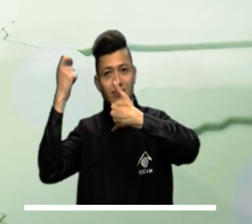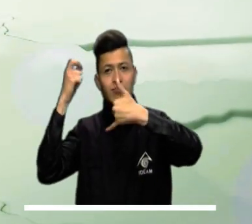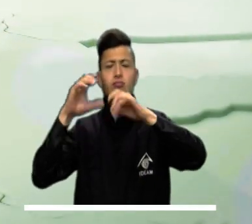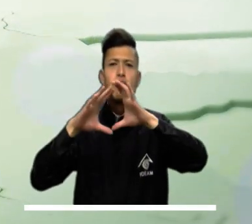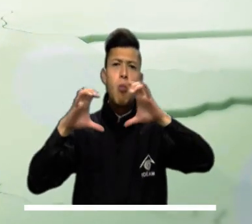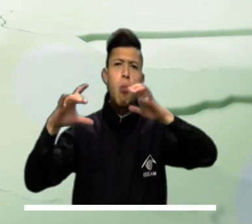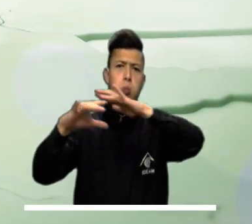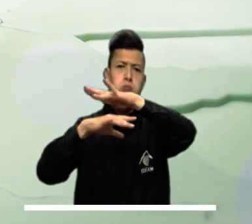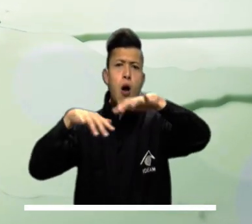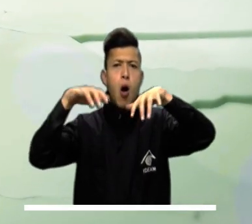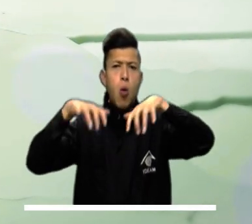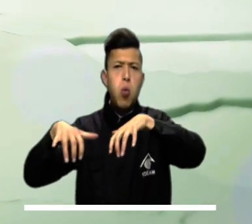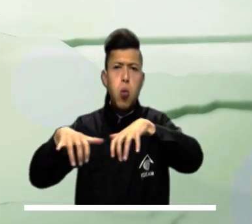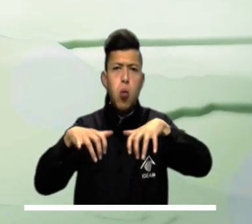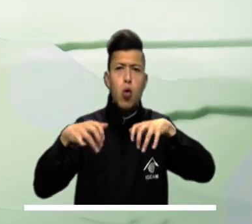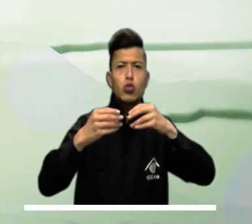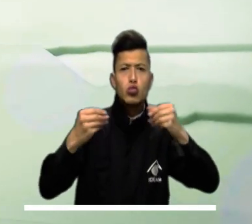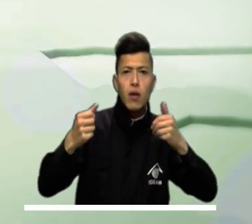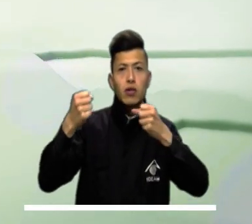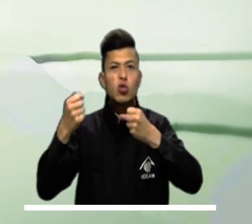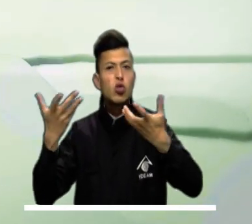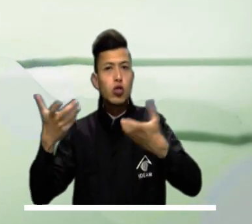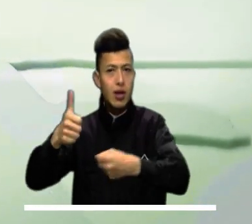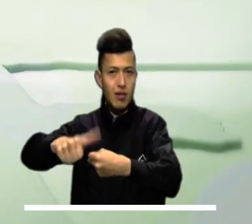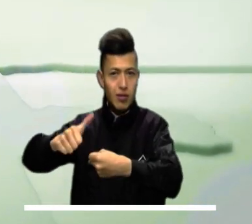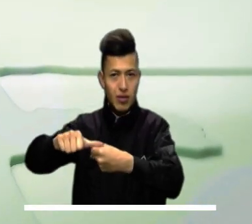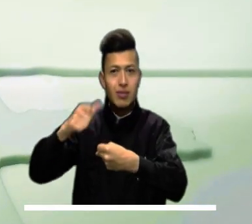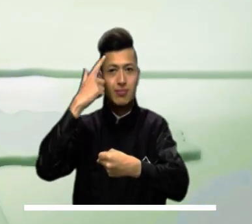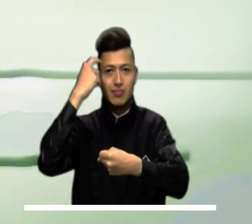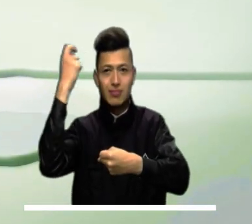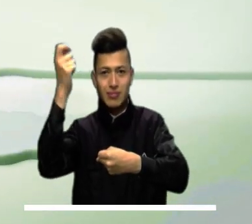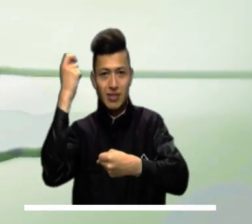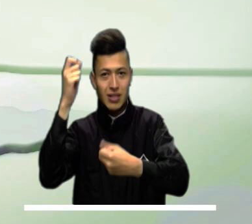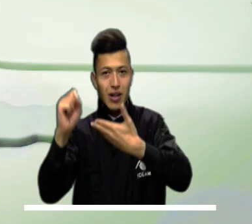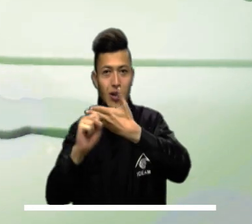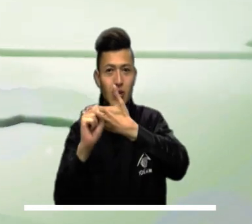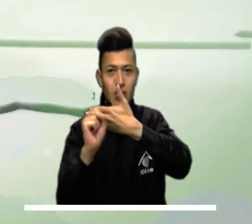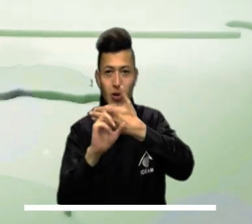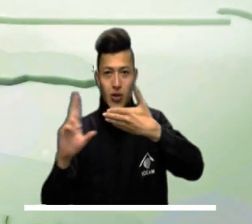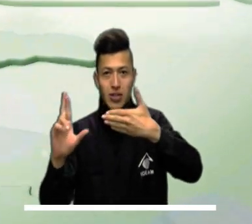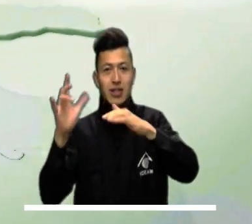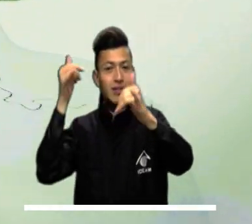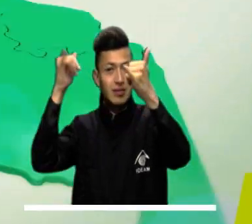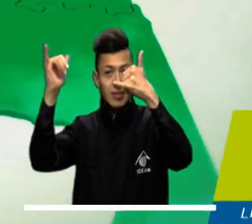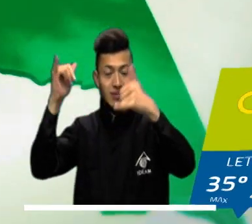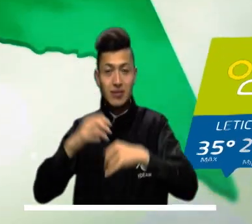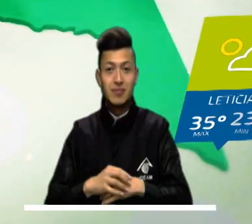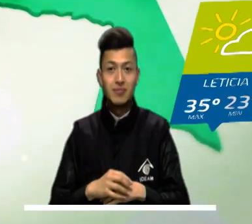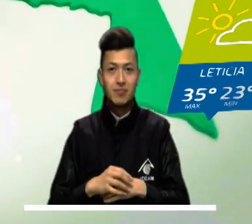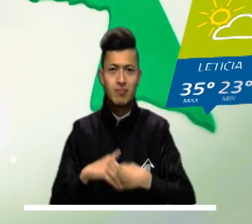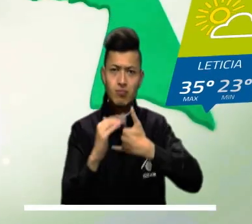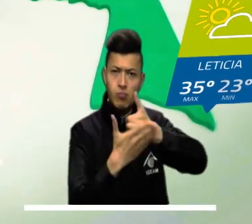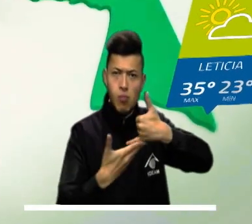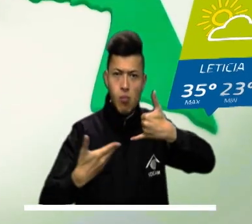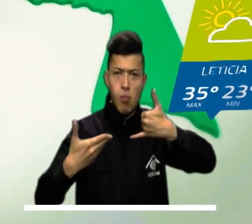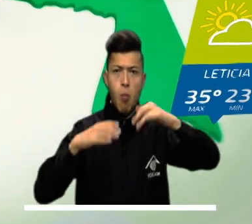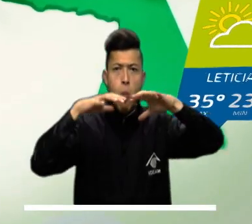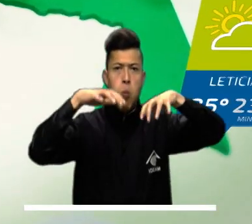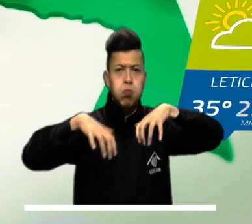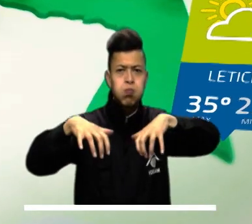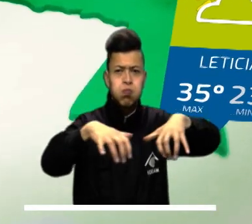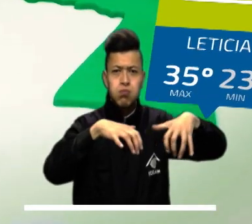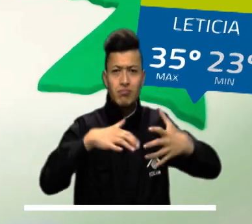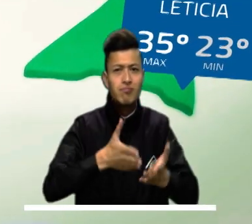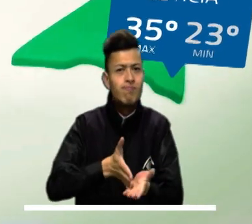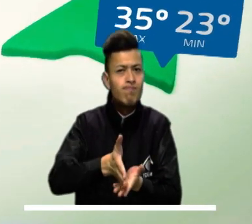intensidad, principalmente en zonas de Arauca, Oriente de Meta y Casanare. La Amazonía se prepara para recibir lluvias constantes